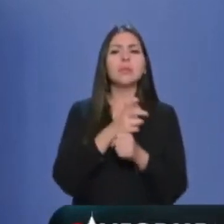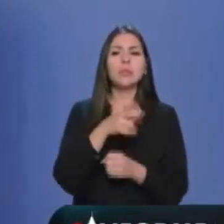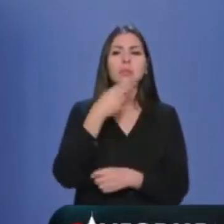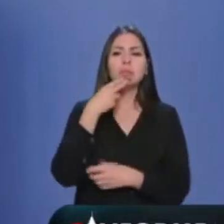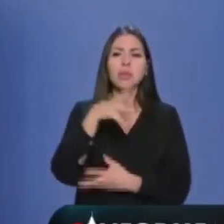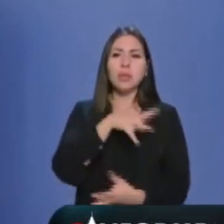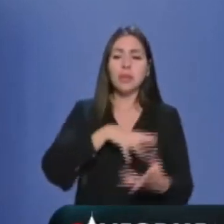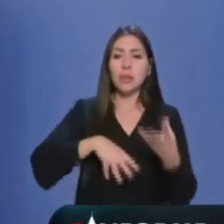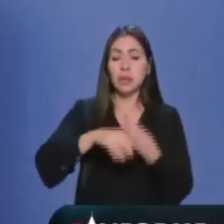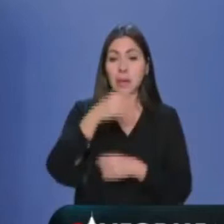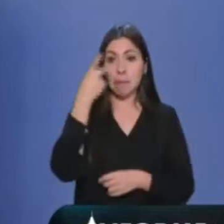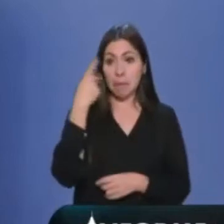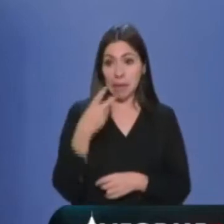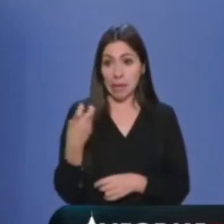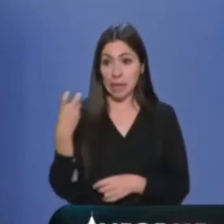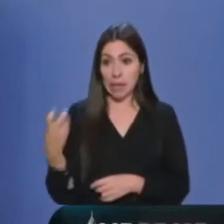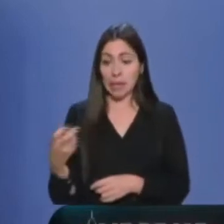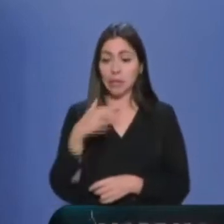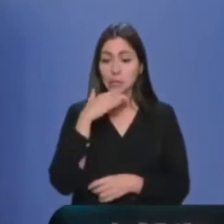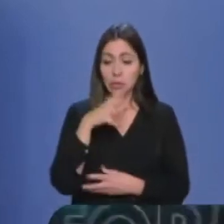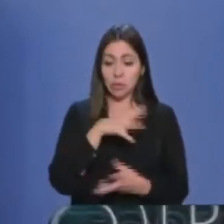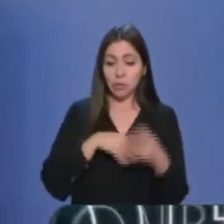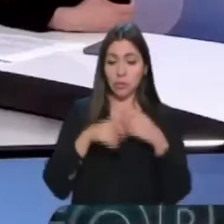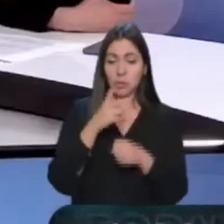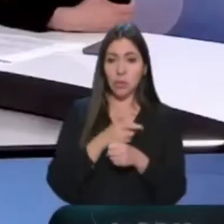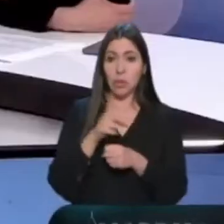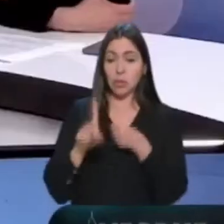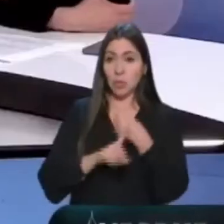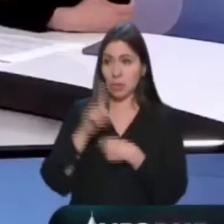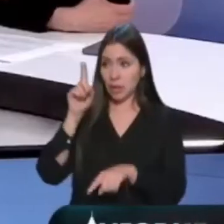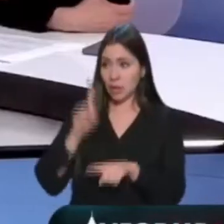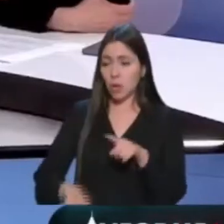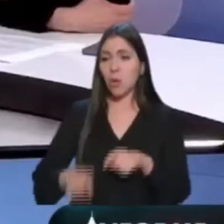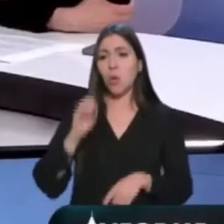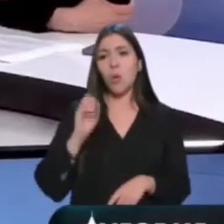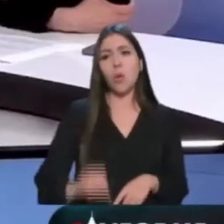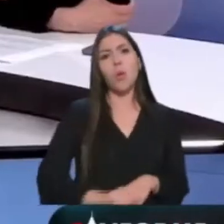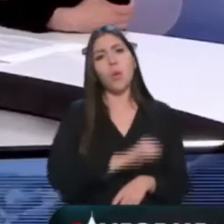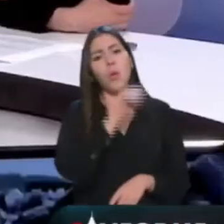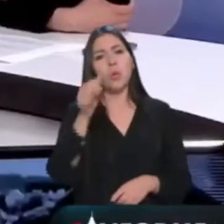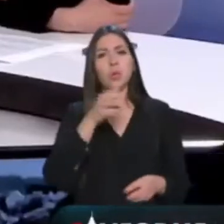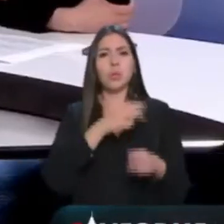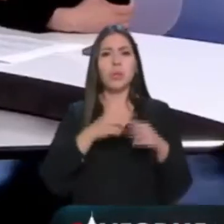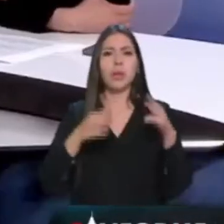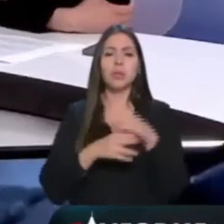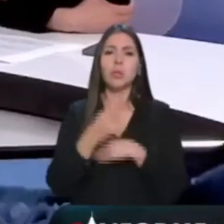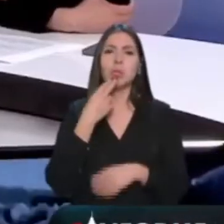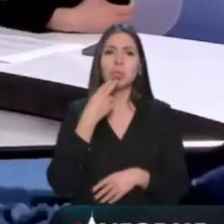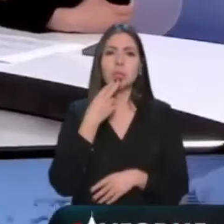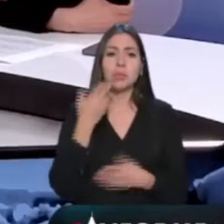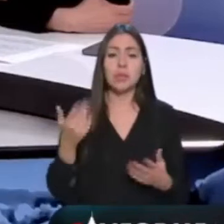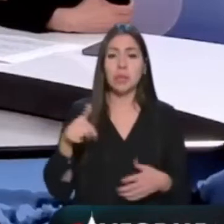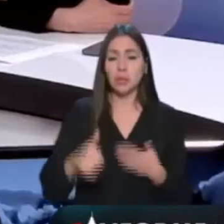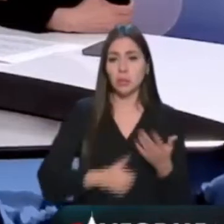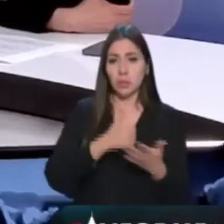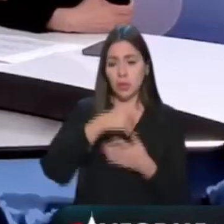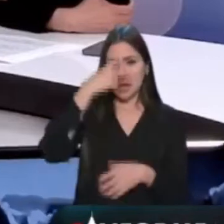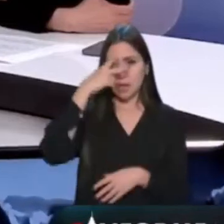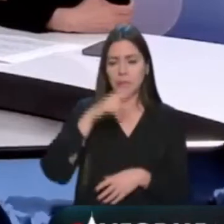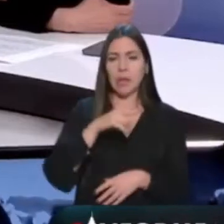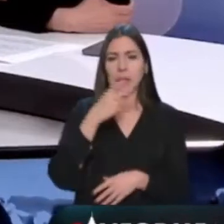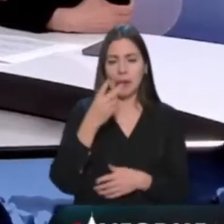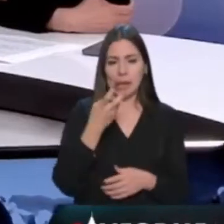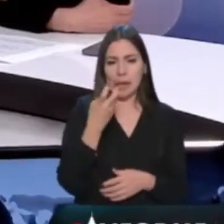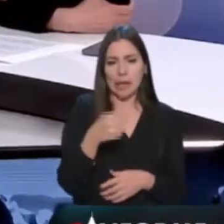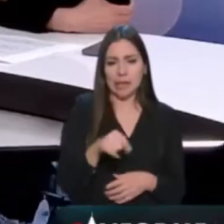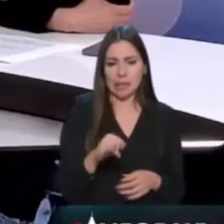reciclaje resuelve este problema o la utilización de otro tipo de materiales, cosa que sucede aquí en la Ciudad de México, que gracias al Congreso se han aprobado